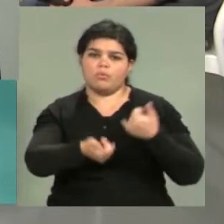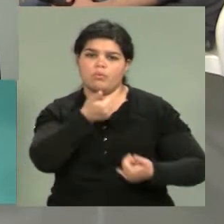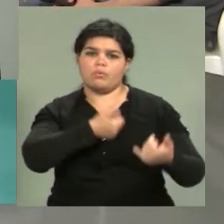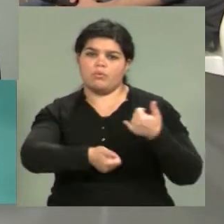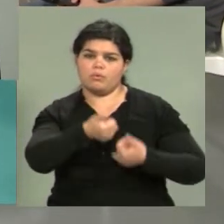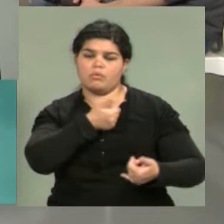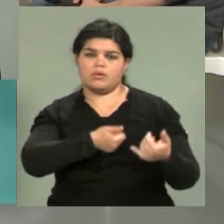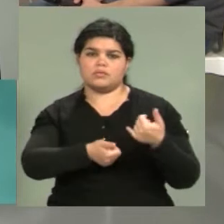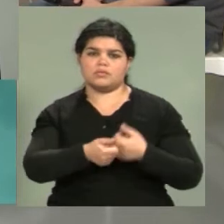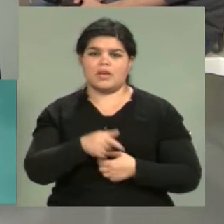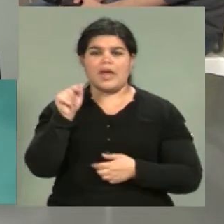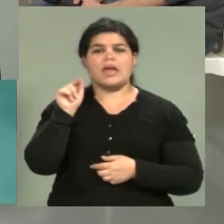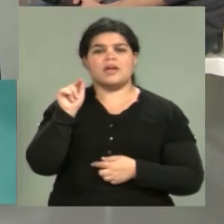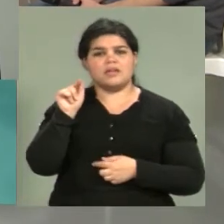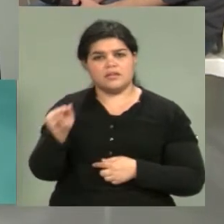que Marcelo